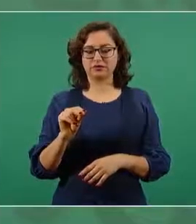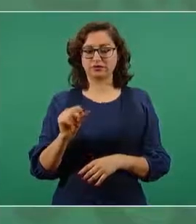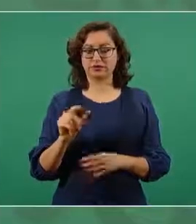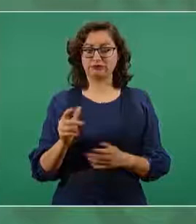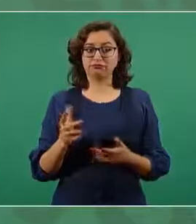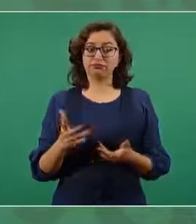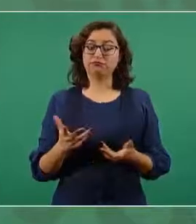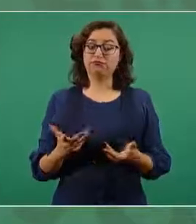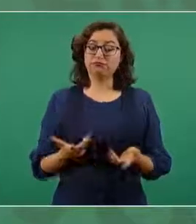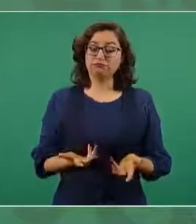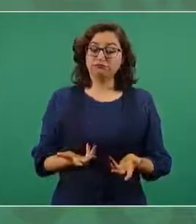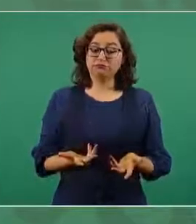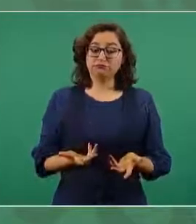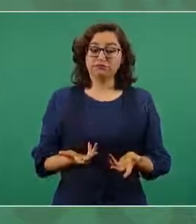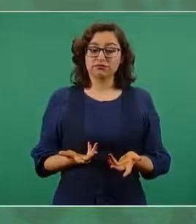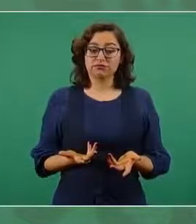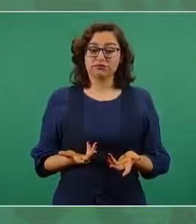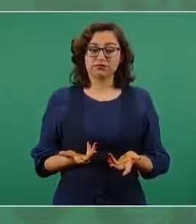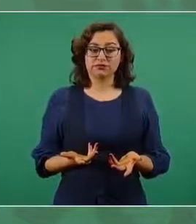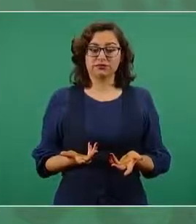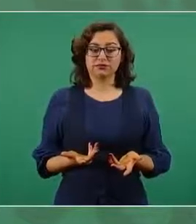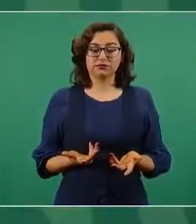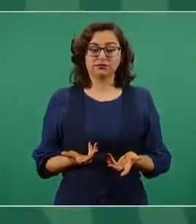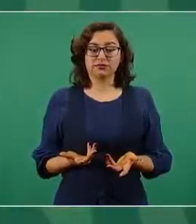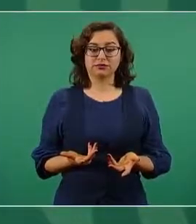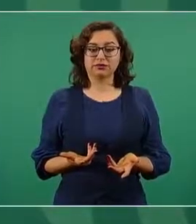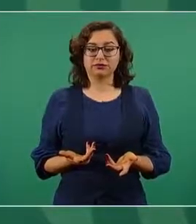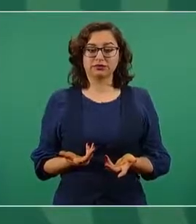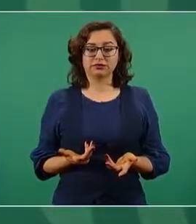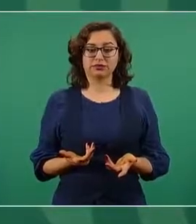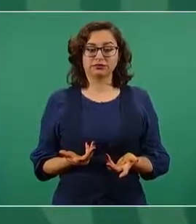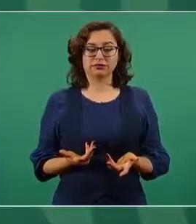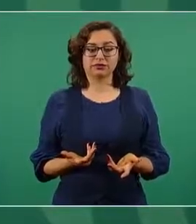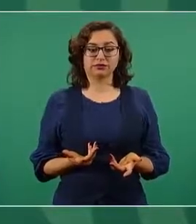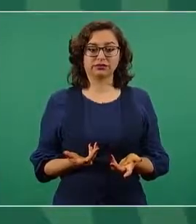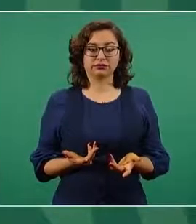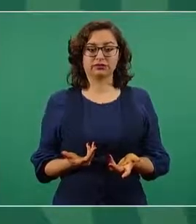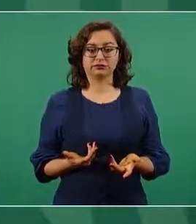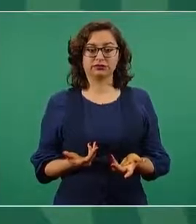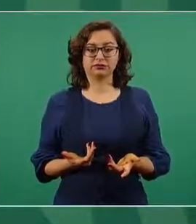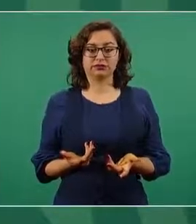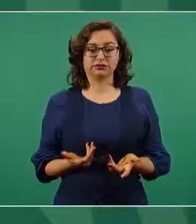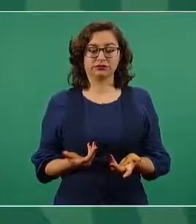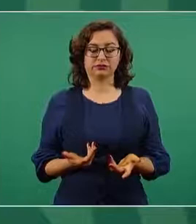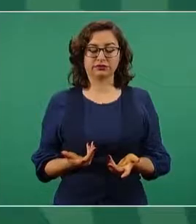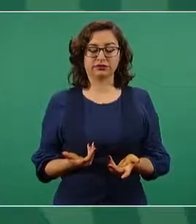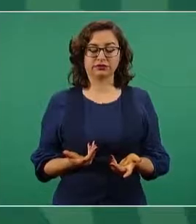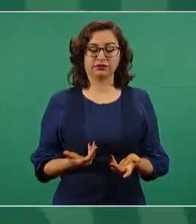no